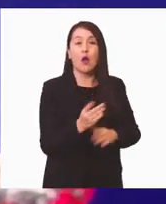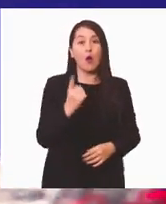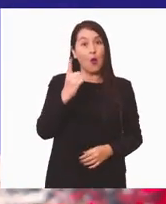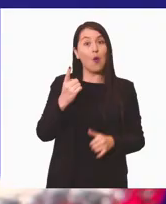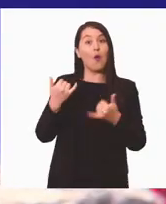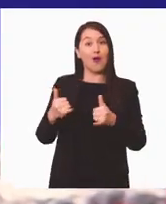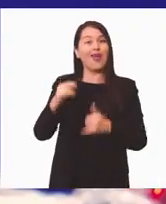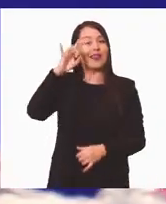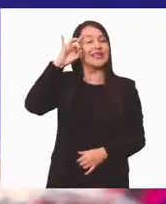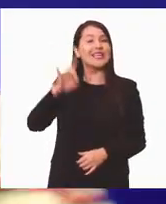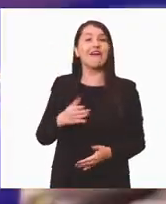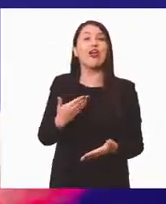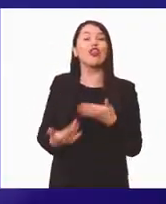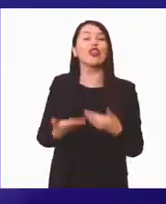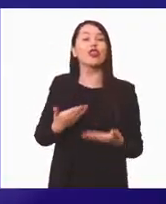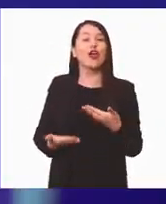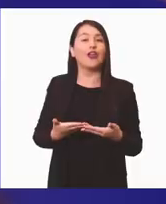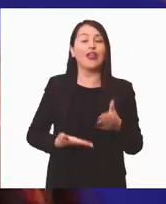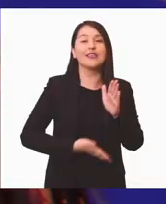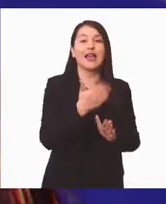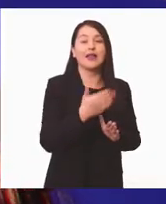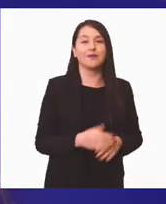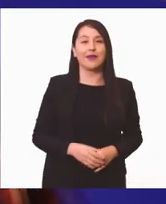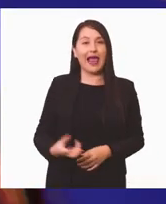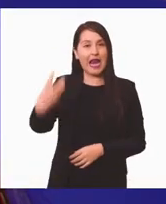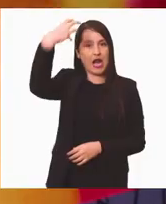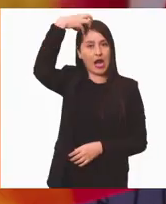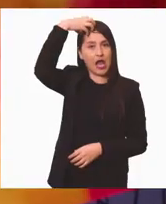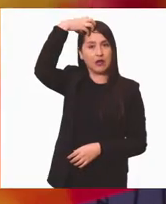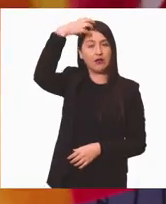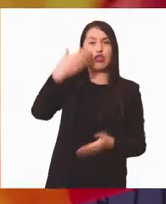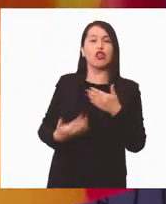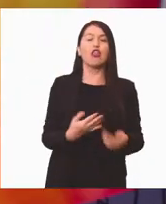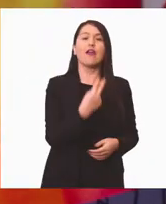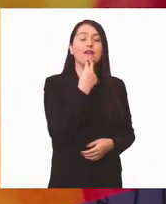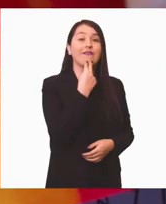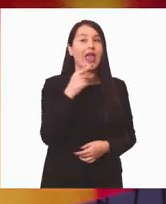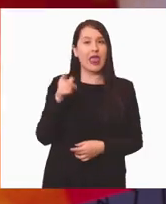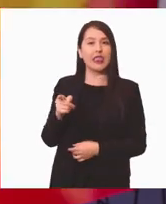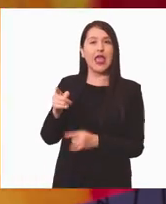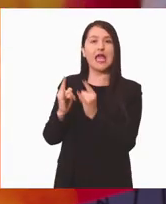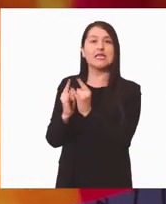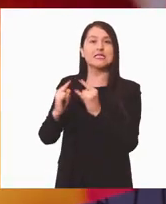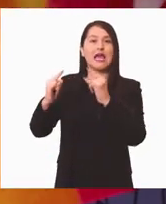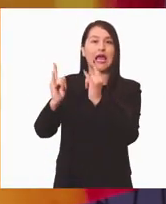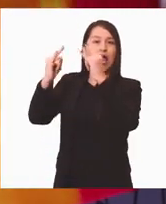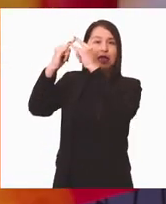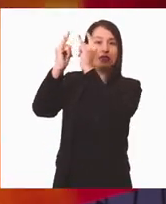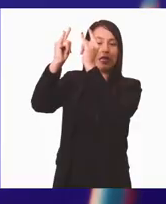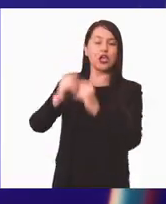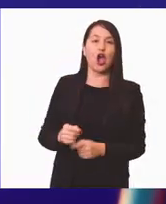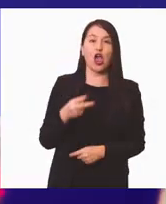que sabe cómo salir de acá. El Rey Plush. Genial. ¿Dónde vive? Vive en este castillo. A 2 semanas